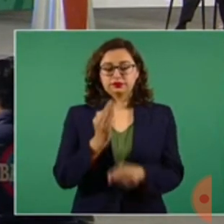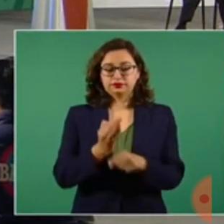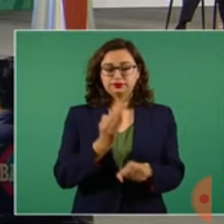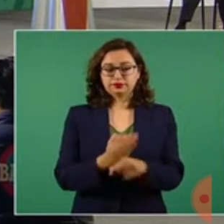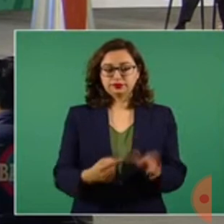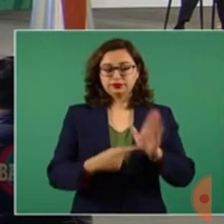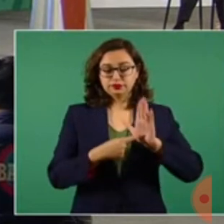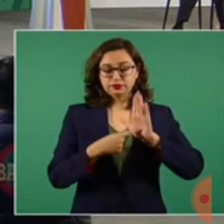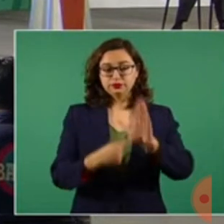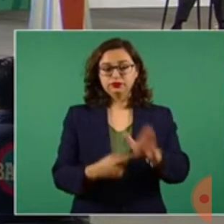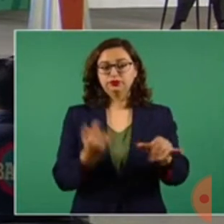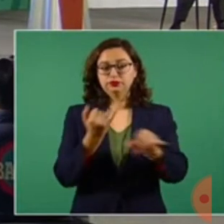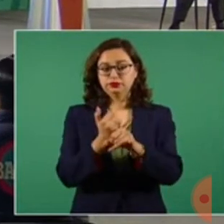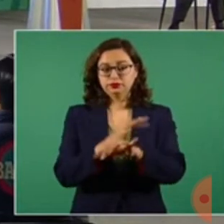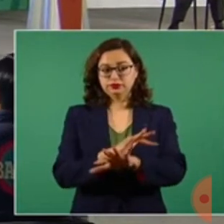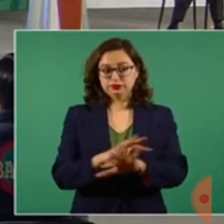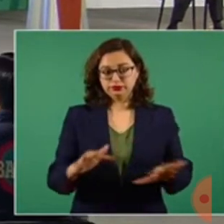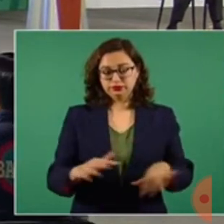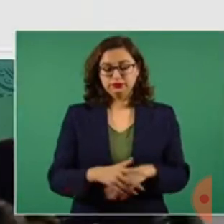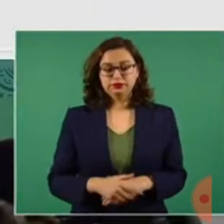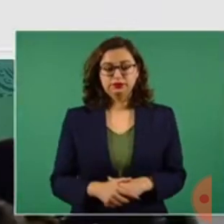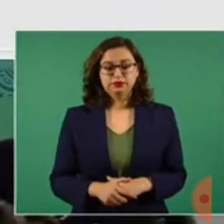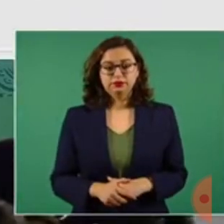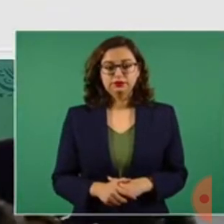En primer lugar,